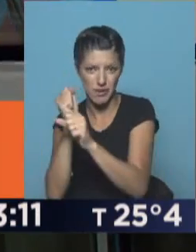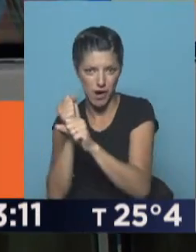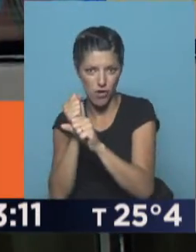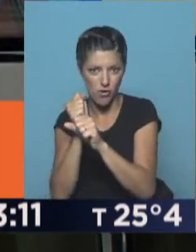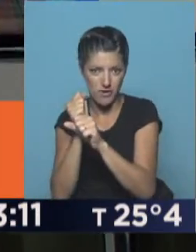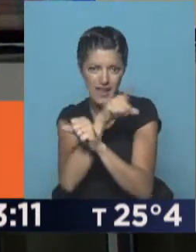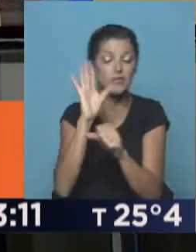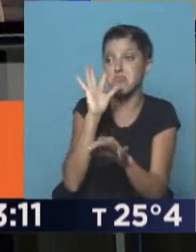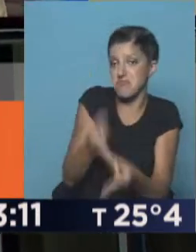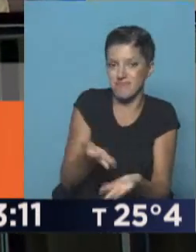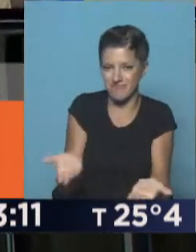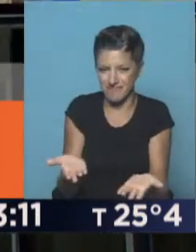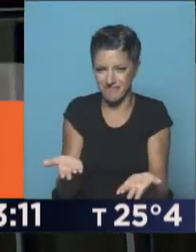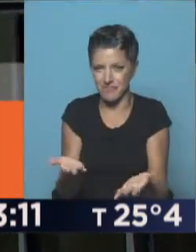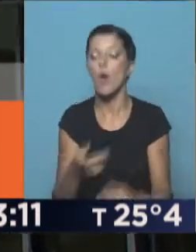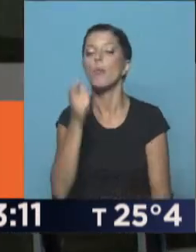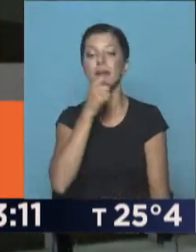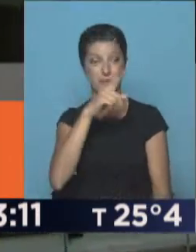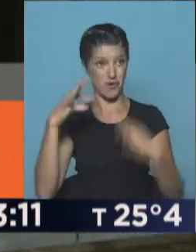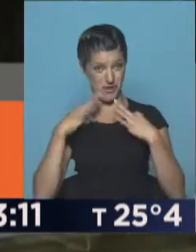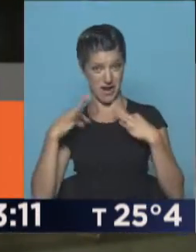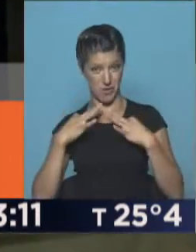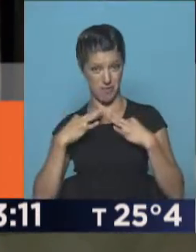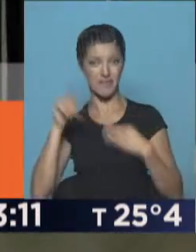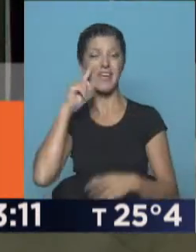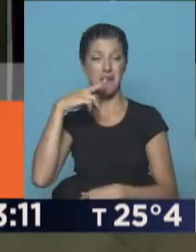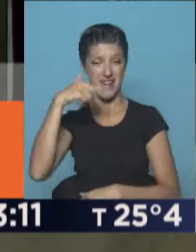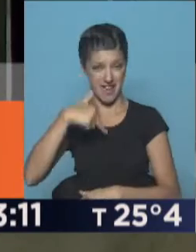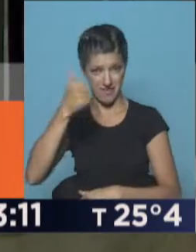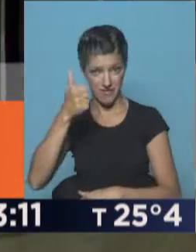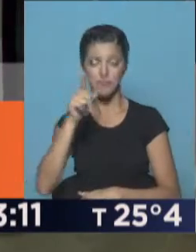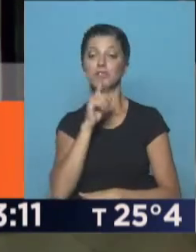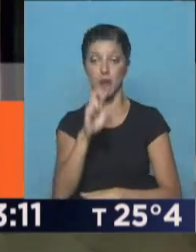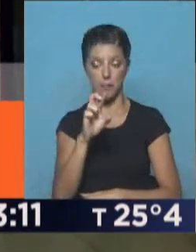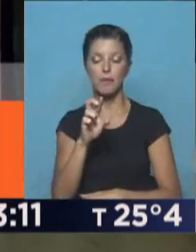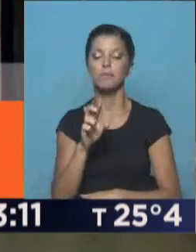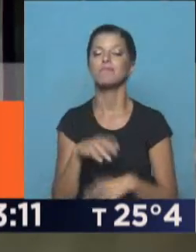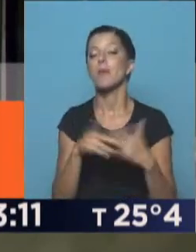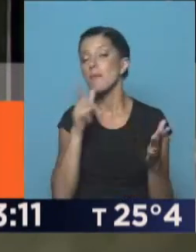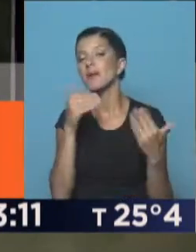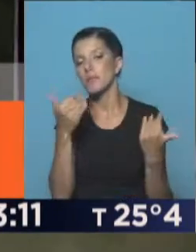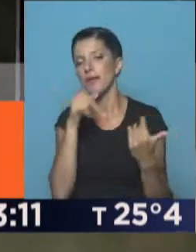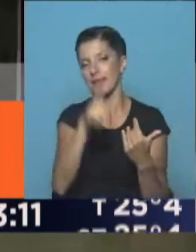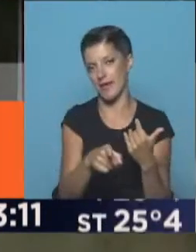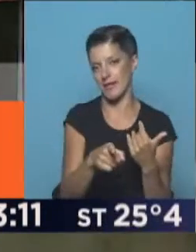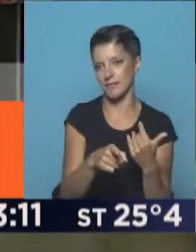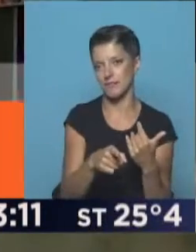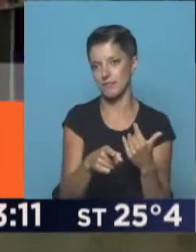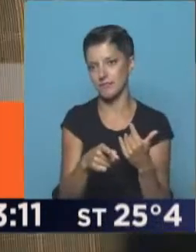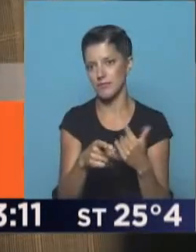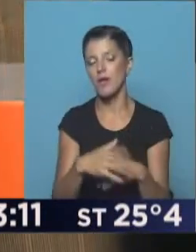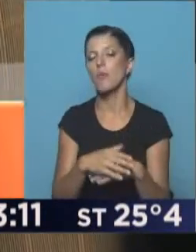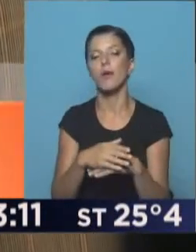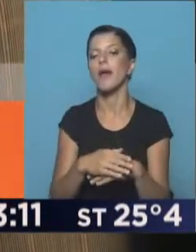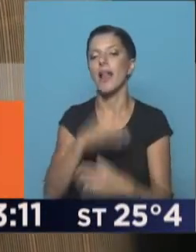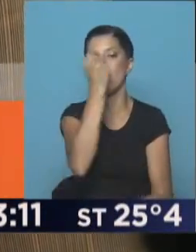que, con tu ejemplo de la ropa de Ivana Trump, no me resulta obvio de que él pueda realmente hacer delivery y cerrar la